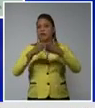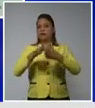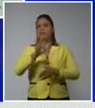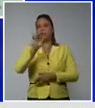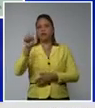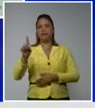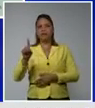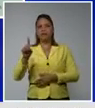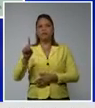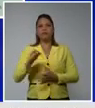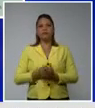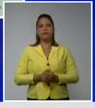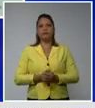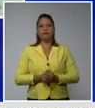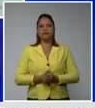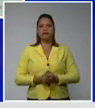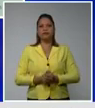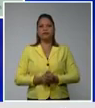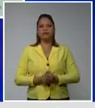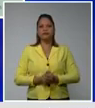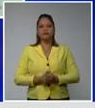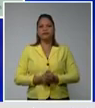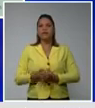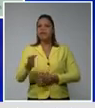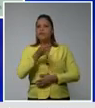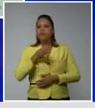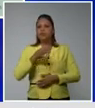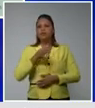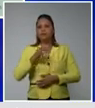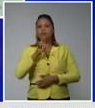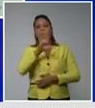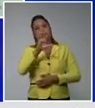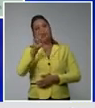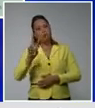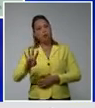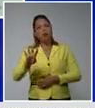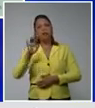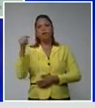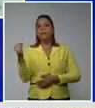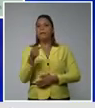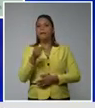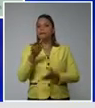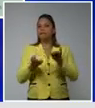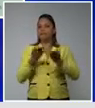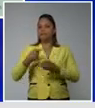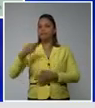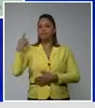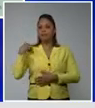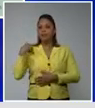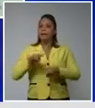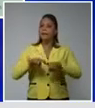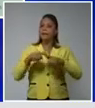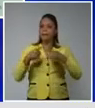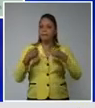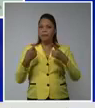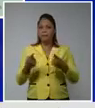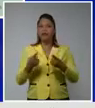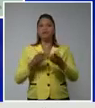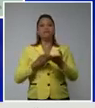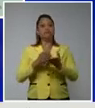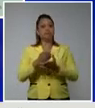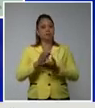casos, pudiéramos decir que 54 menos que la jornada anterior, pero de todas formas, para